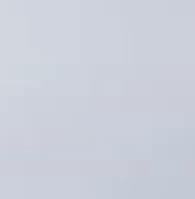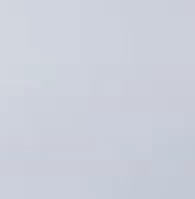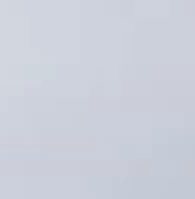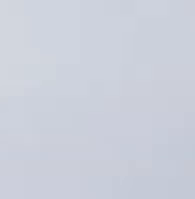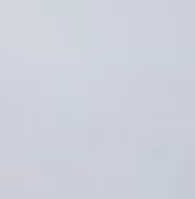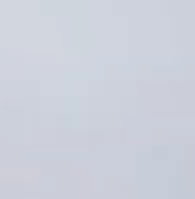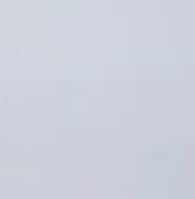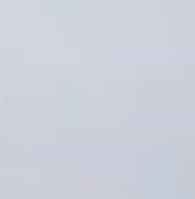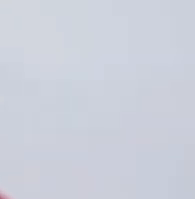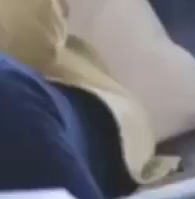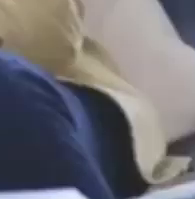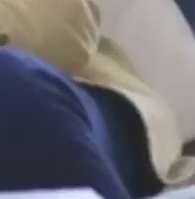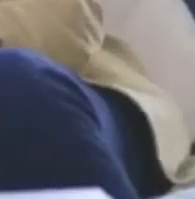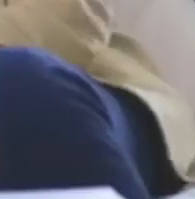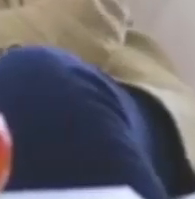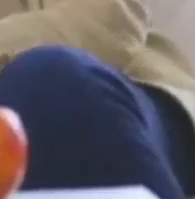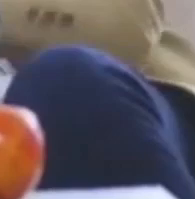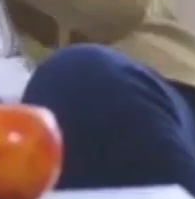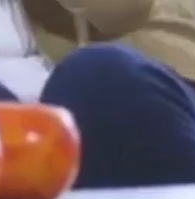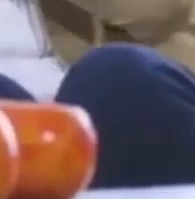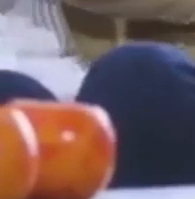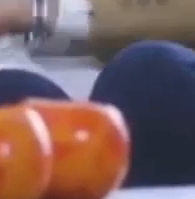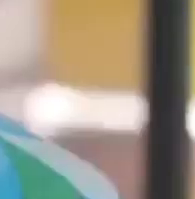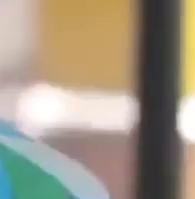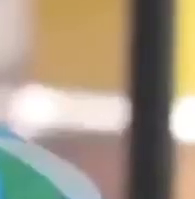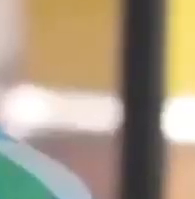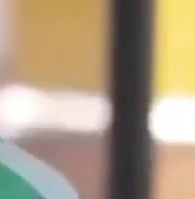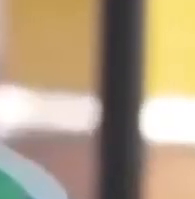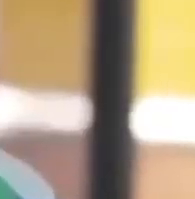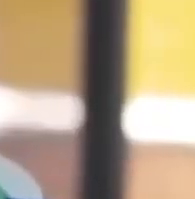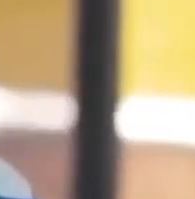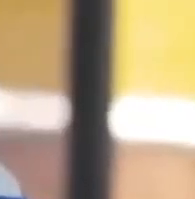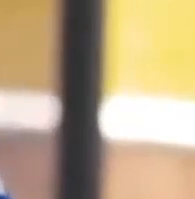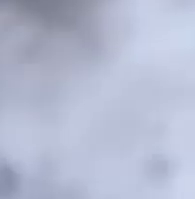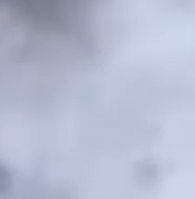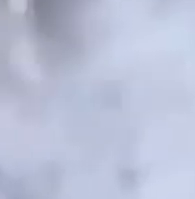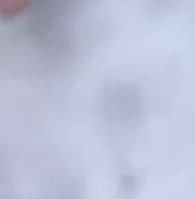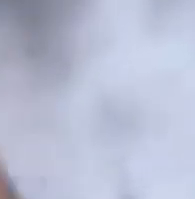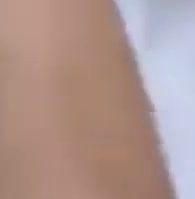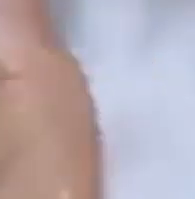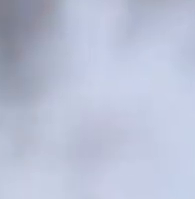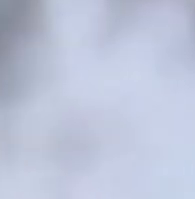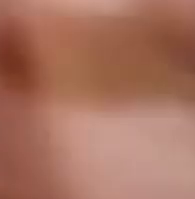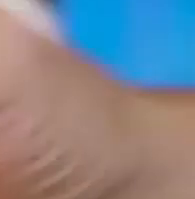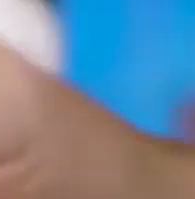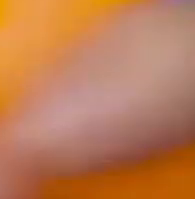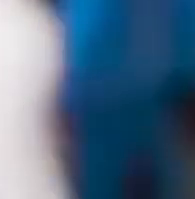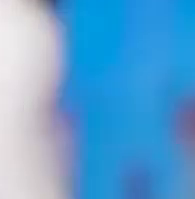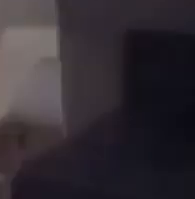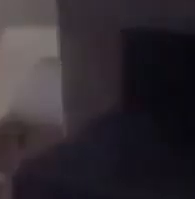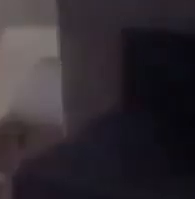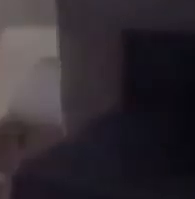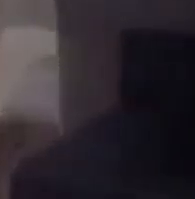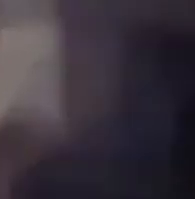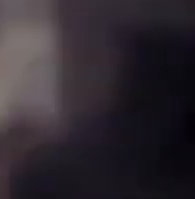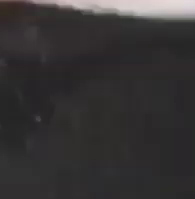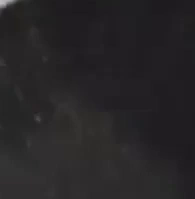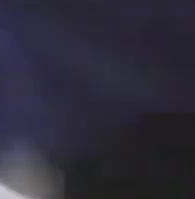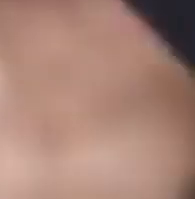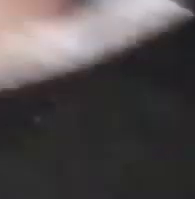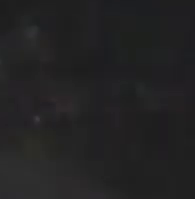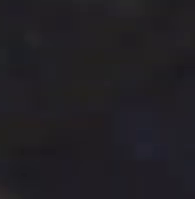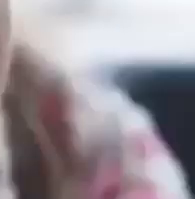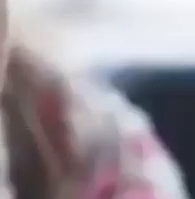vives con un adulto mayor, refuerza medidas de prevención en tu familia, como correcto lavado de manos, limpieza y ventilación de todos los espacios de la